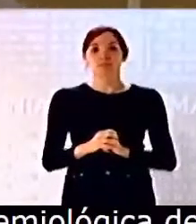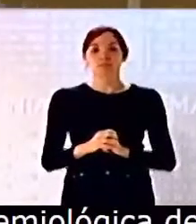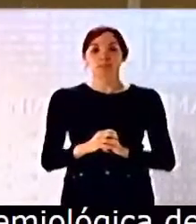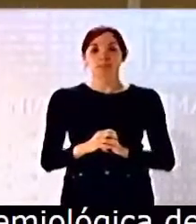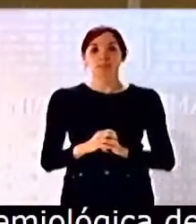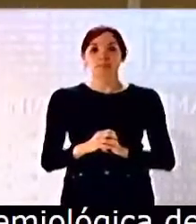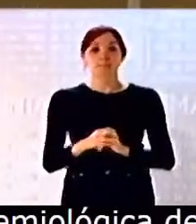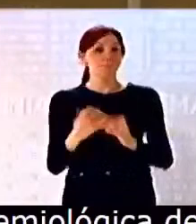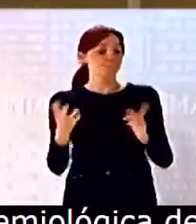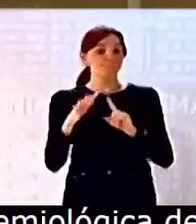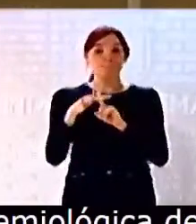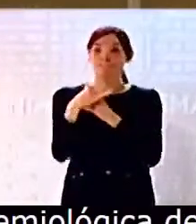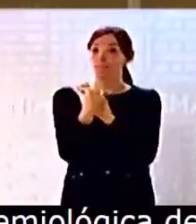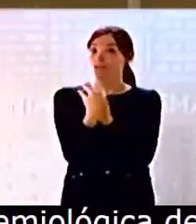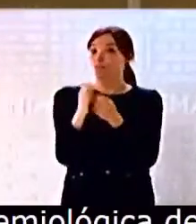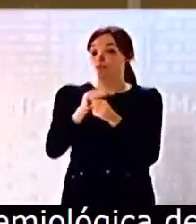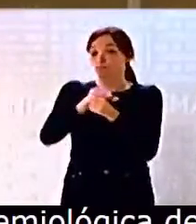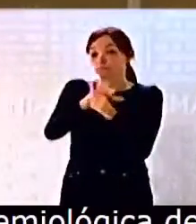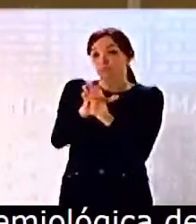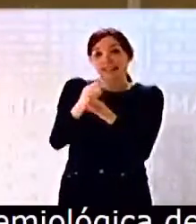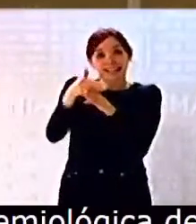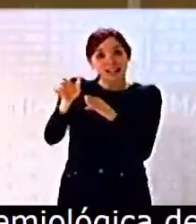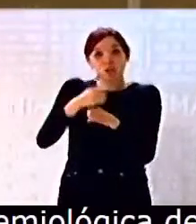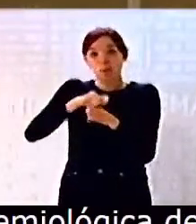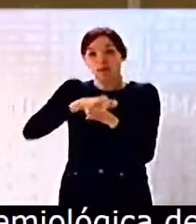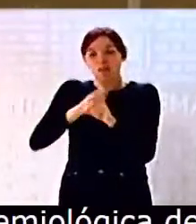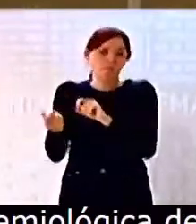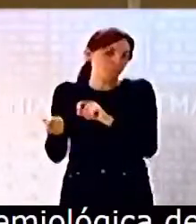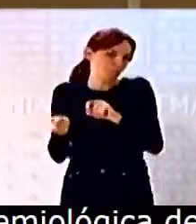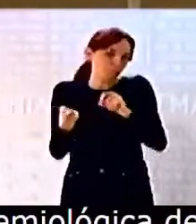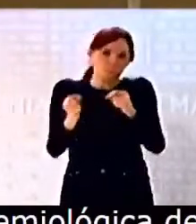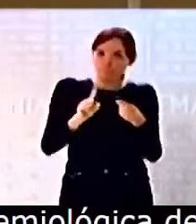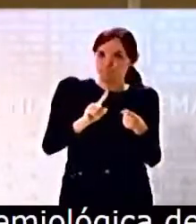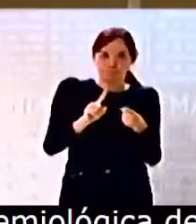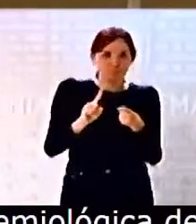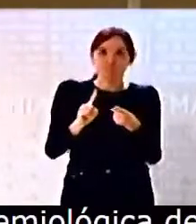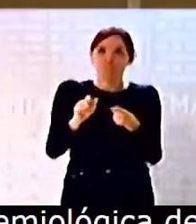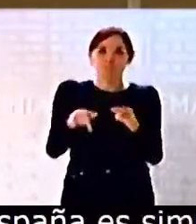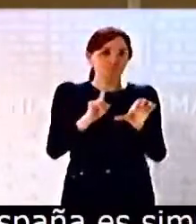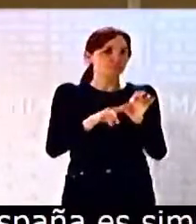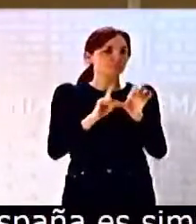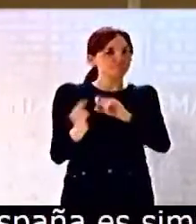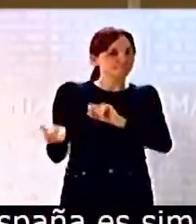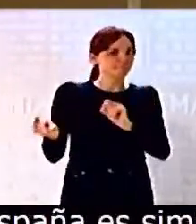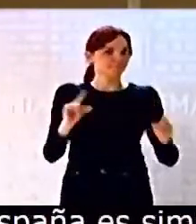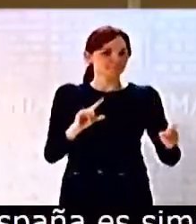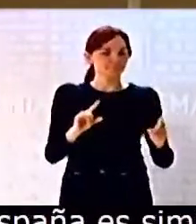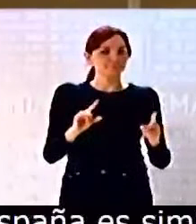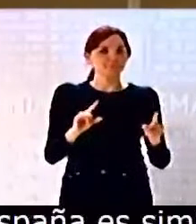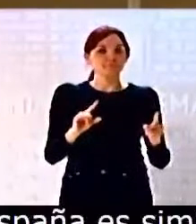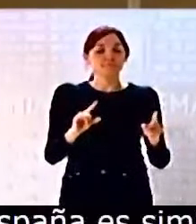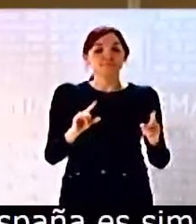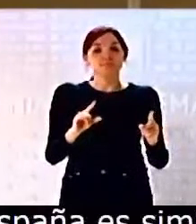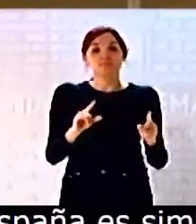La situación epidemiológica del resto de España es similar a la de Extremadura,